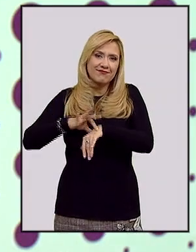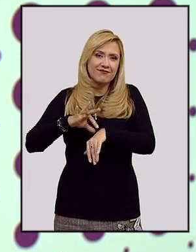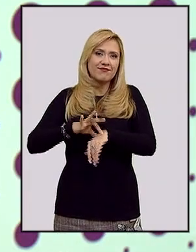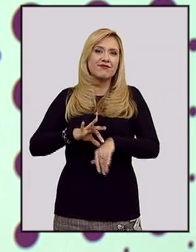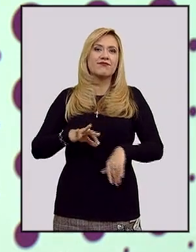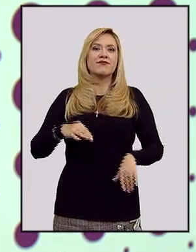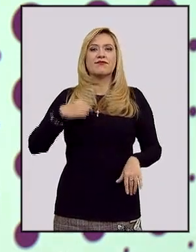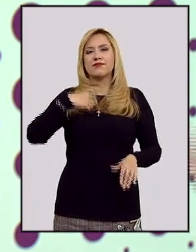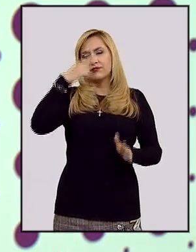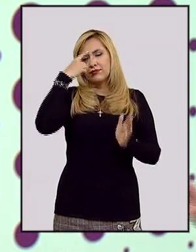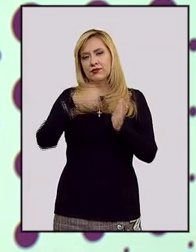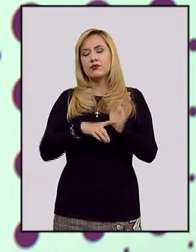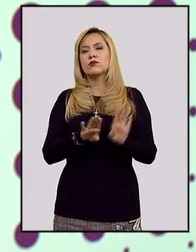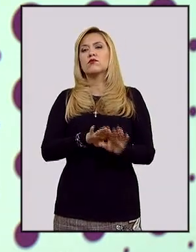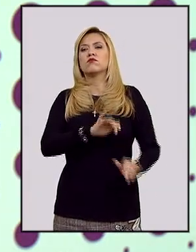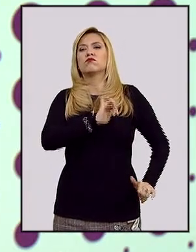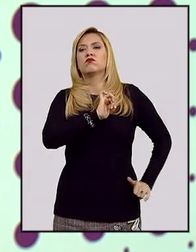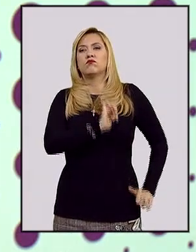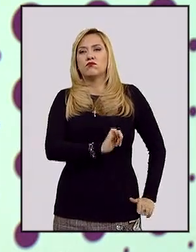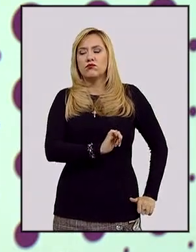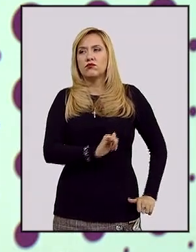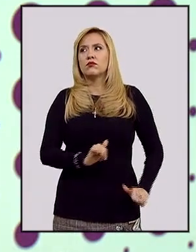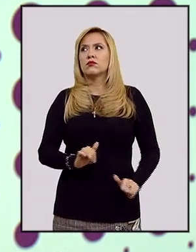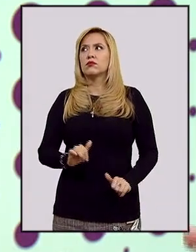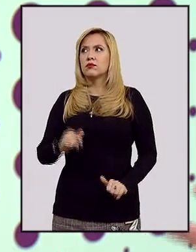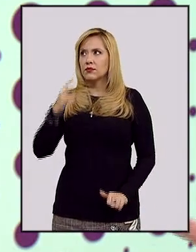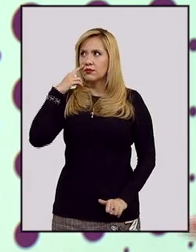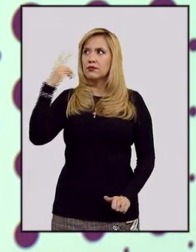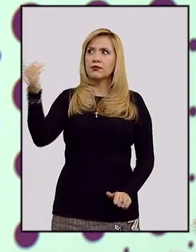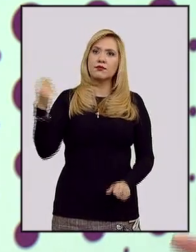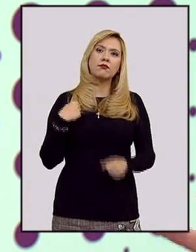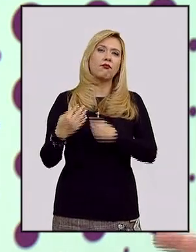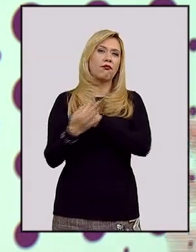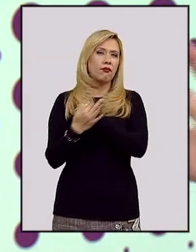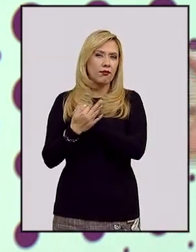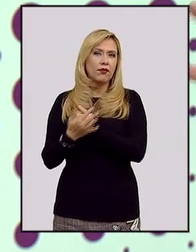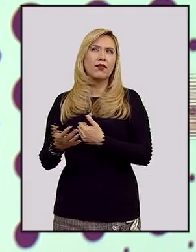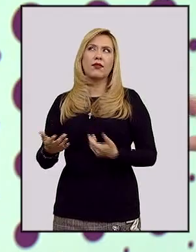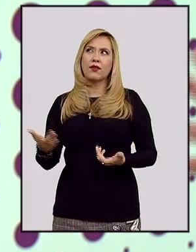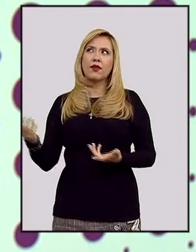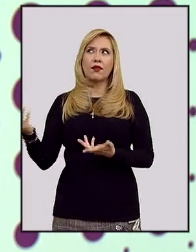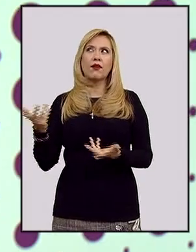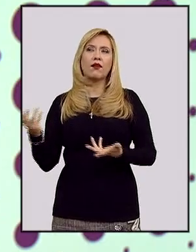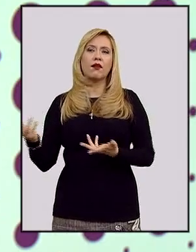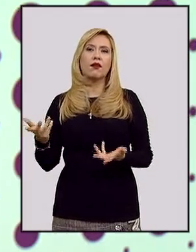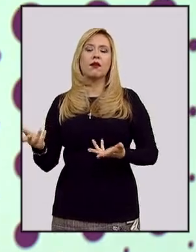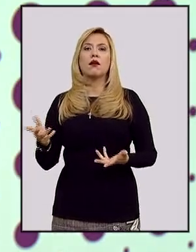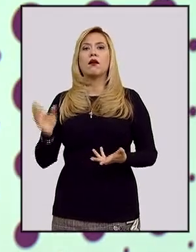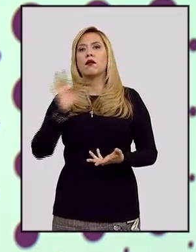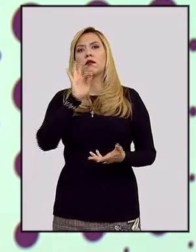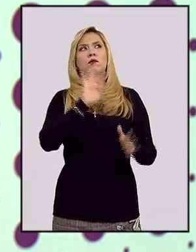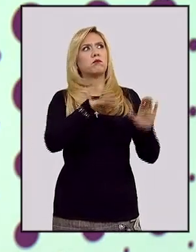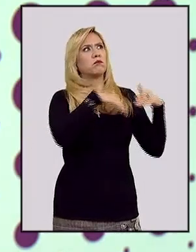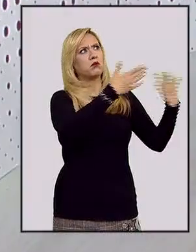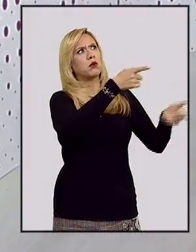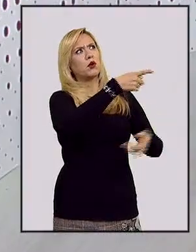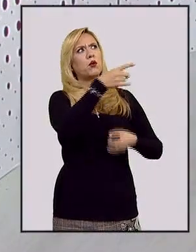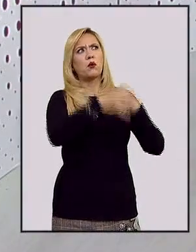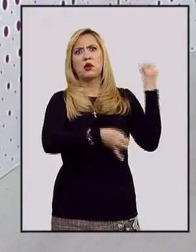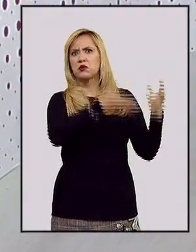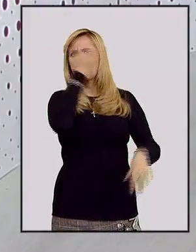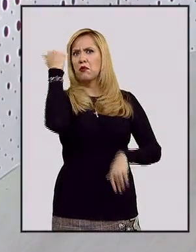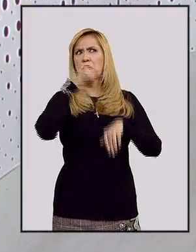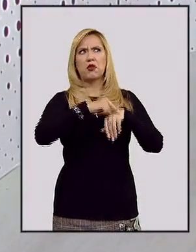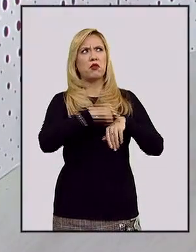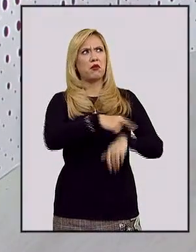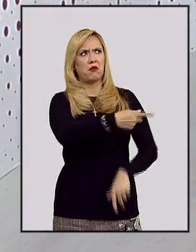como esta parte de la autoridad, ¿no? Sí. Que me lo está diciendo un par, entonces a lo mejor le hago más caso que si me lo dice alguien externo que ni siquiera es médico, ni sabe